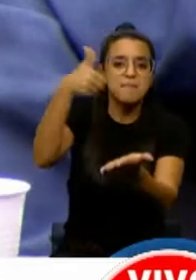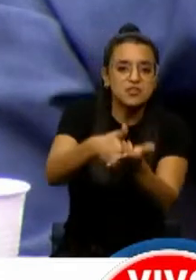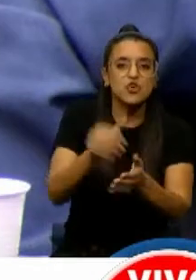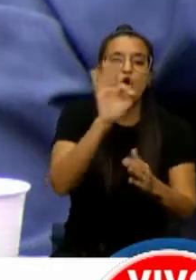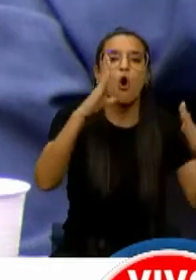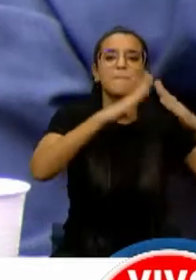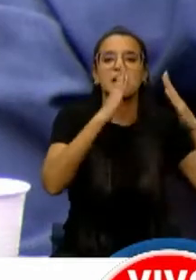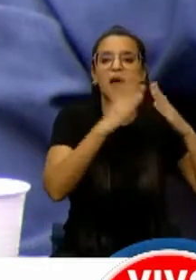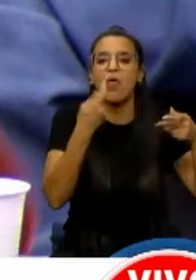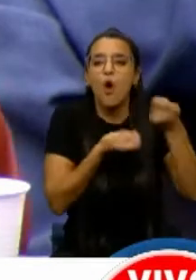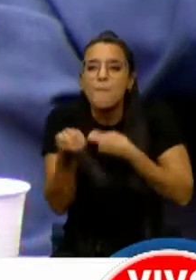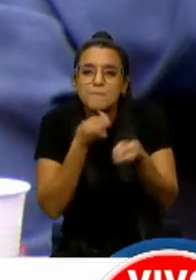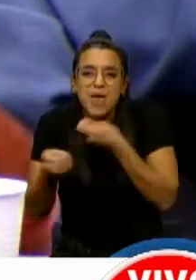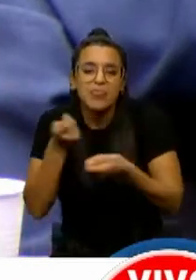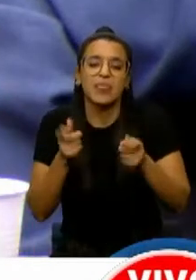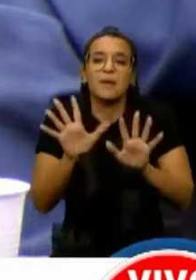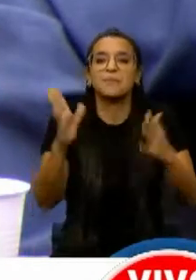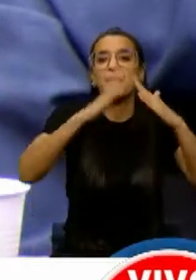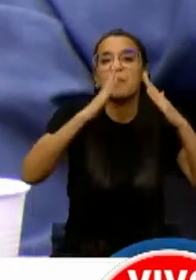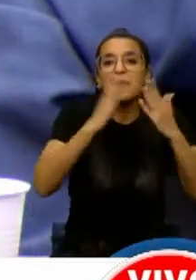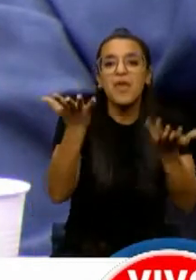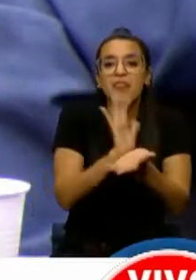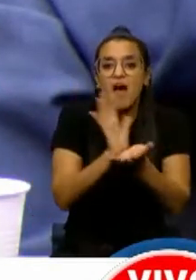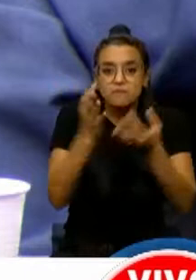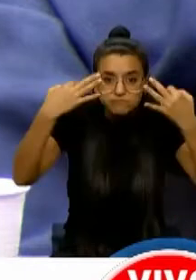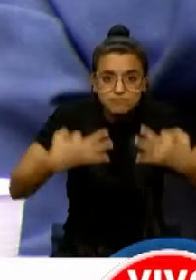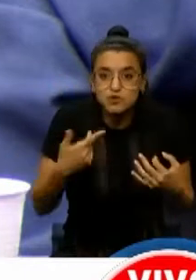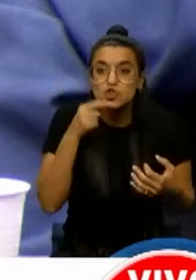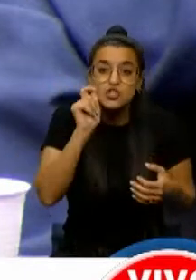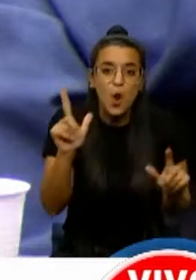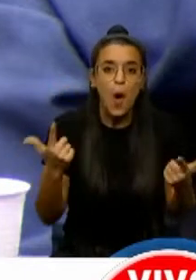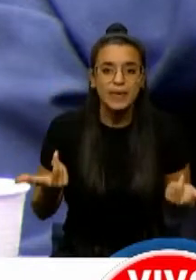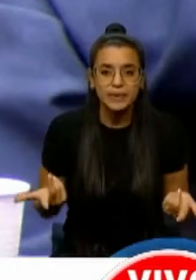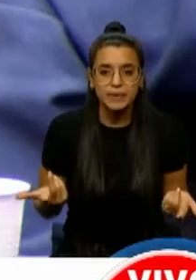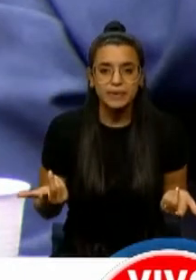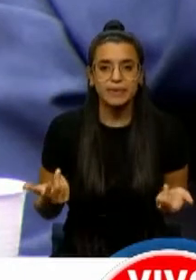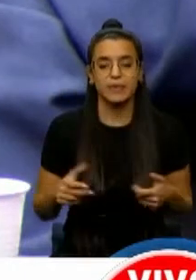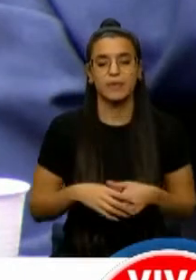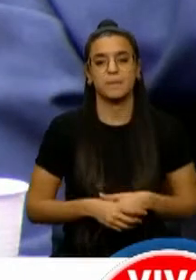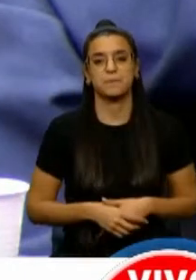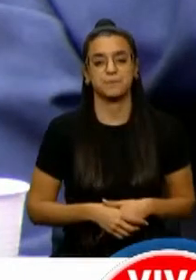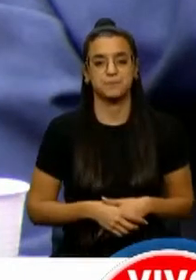como mercancía y la vivienda deja de tener su función social.